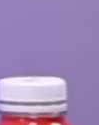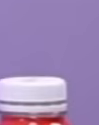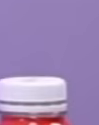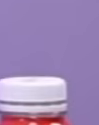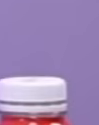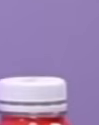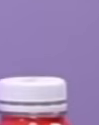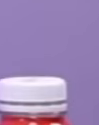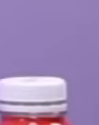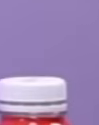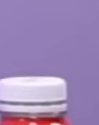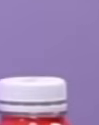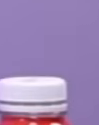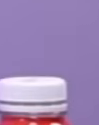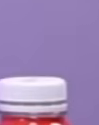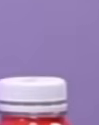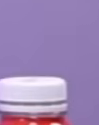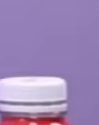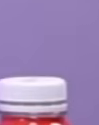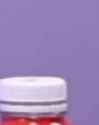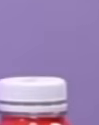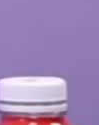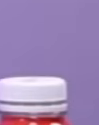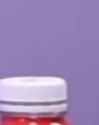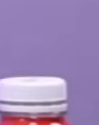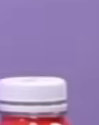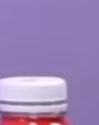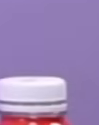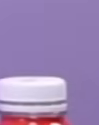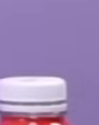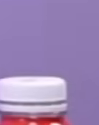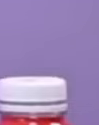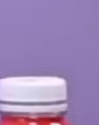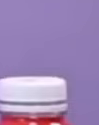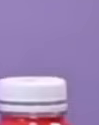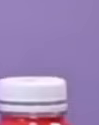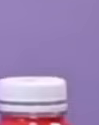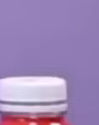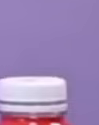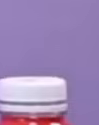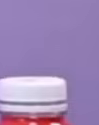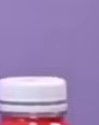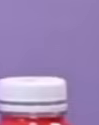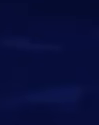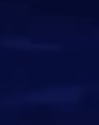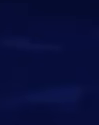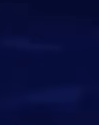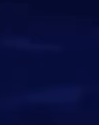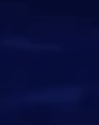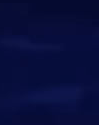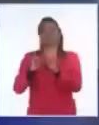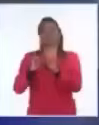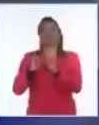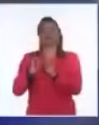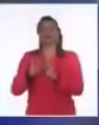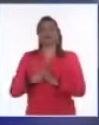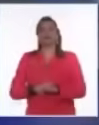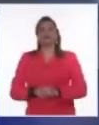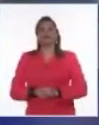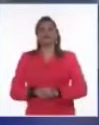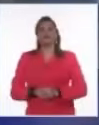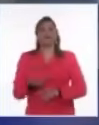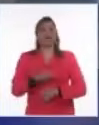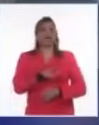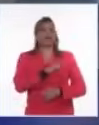tranquilidad estado de bienestar y de satisfacción orgásmico en el que vive el pueblo de Cuba vamos a ver recientemente